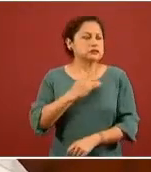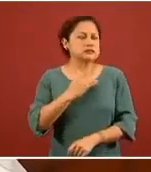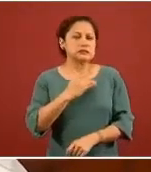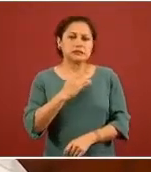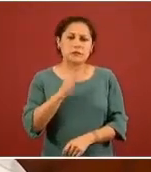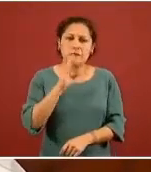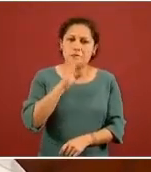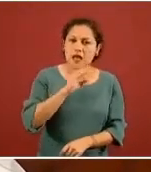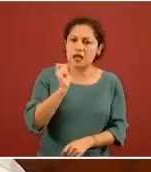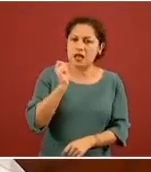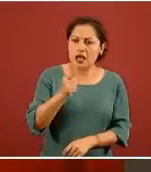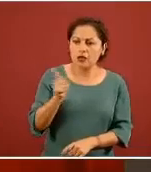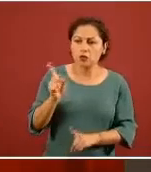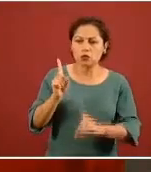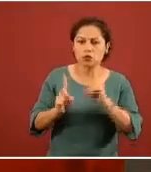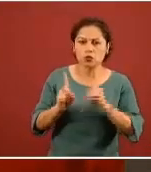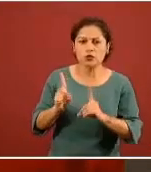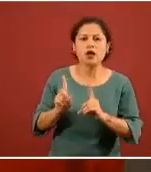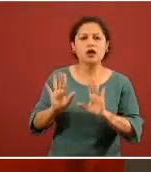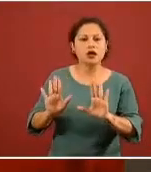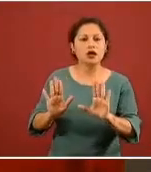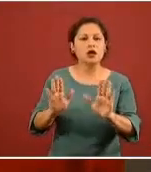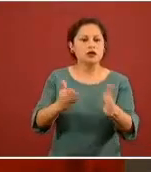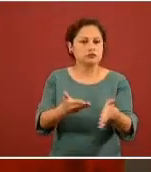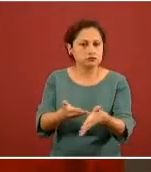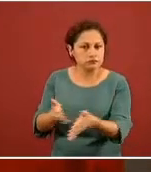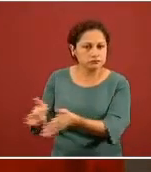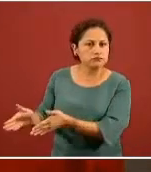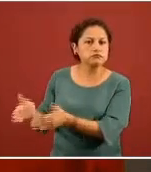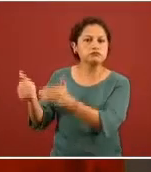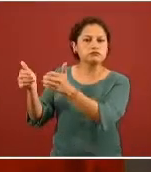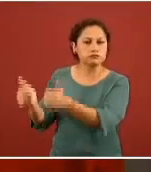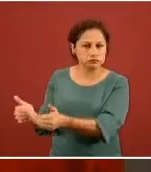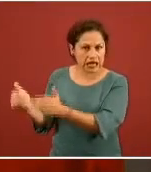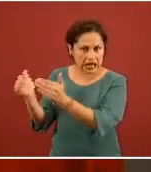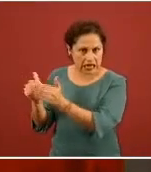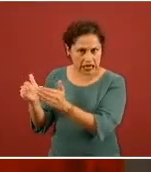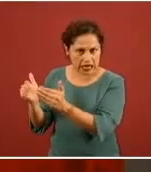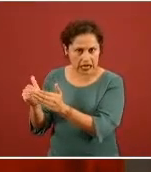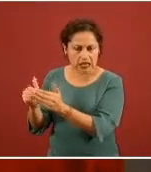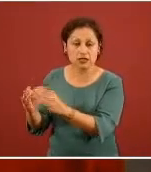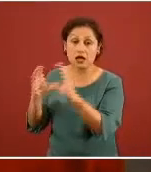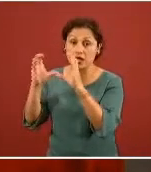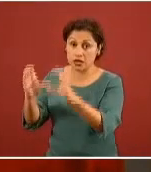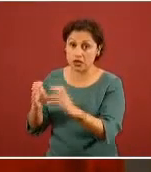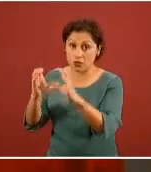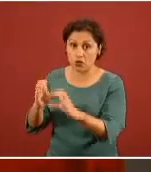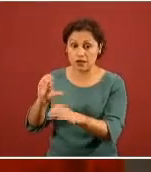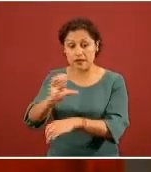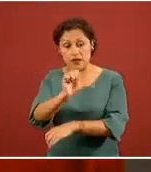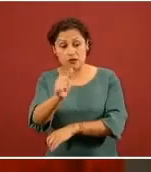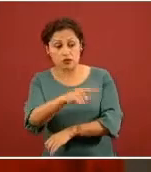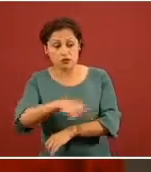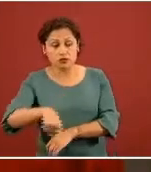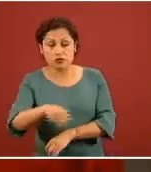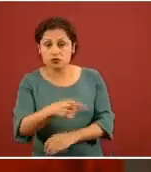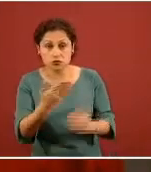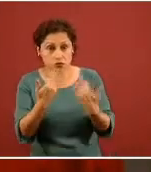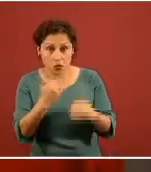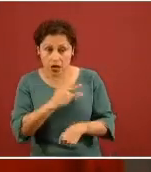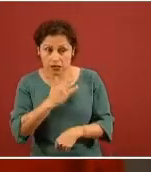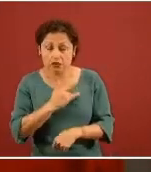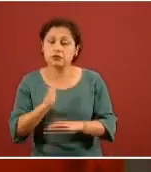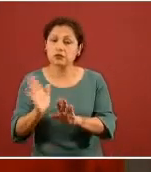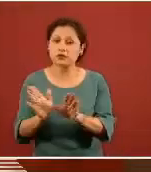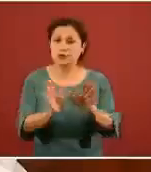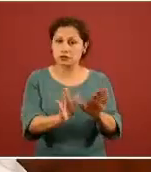trabajo para que no exponer más a quienes están atendiendo, y esa